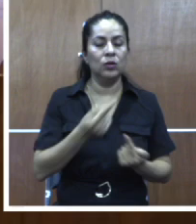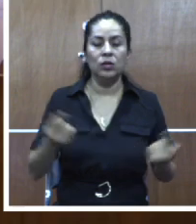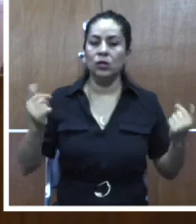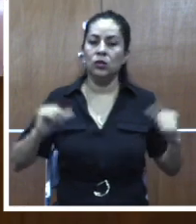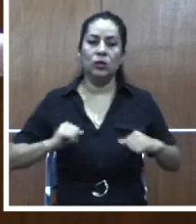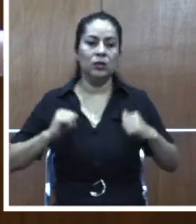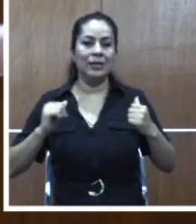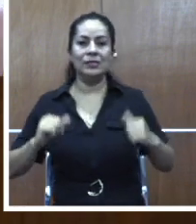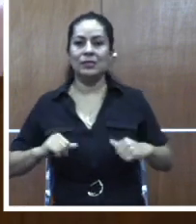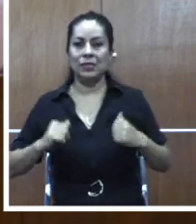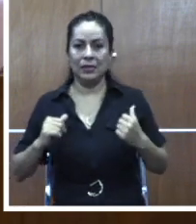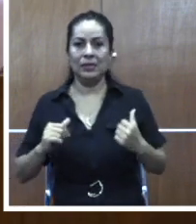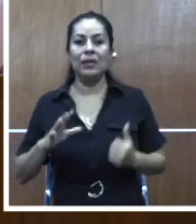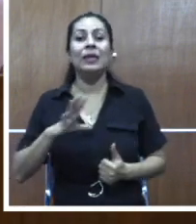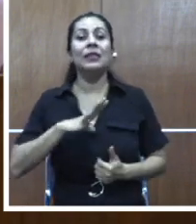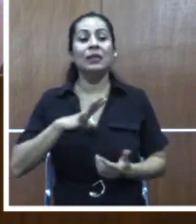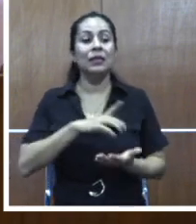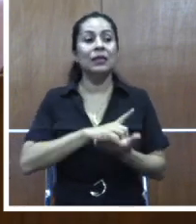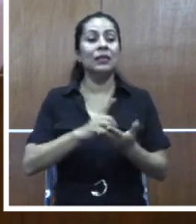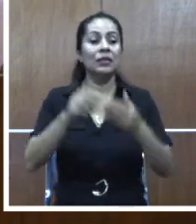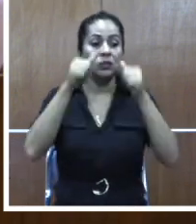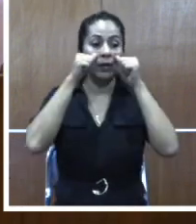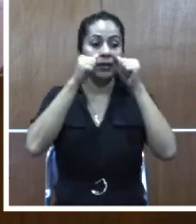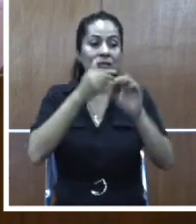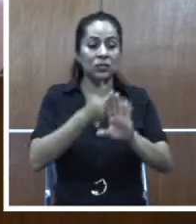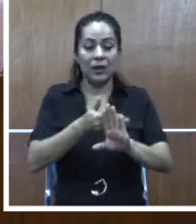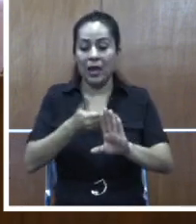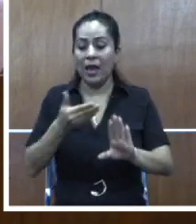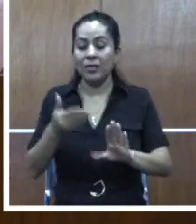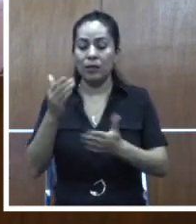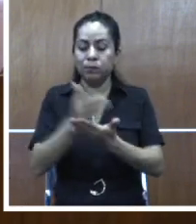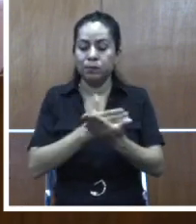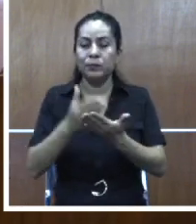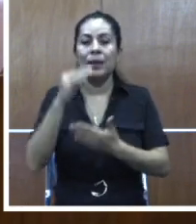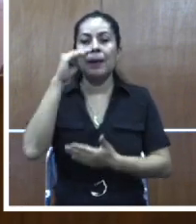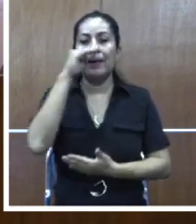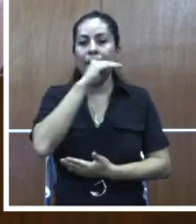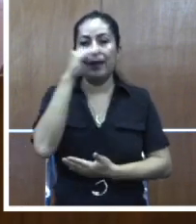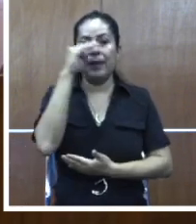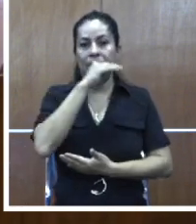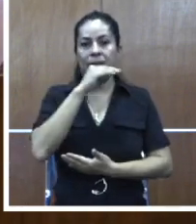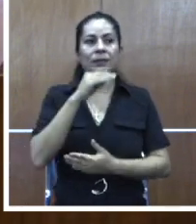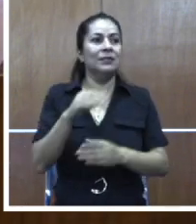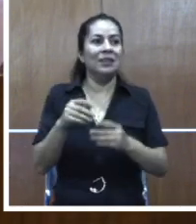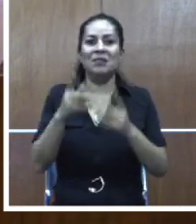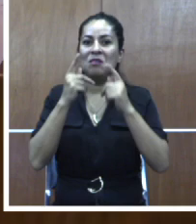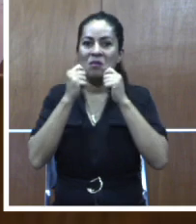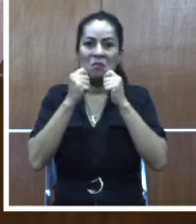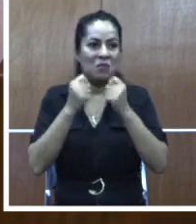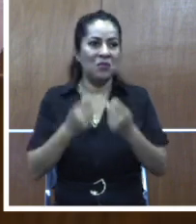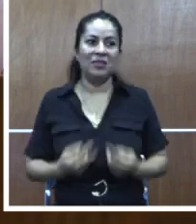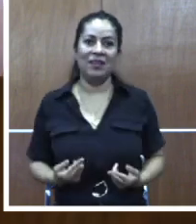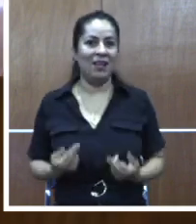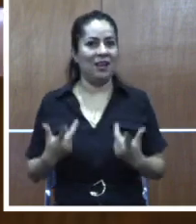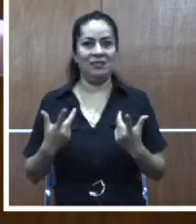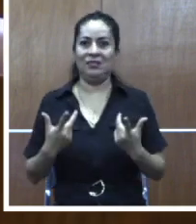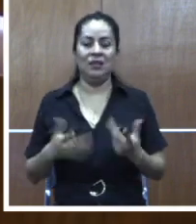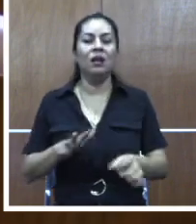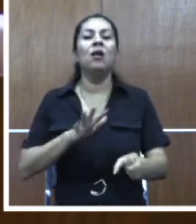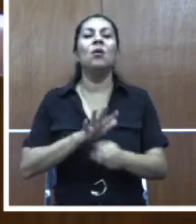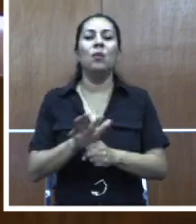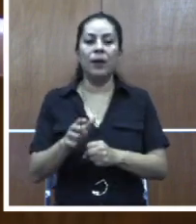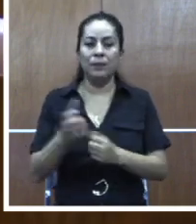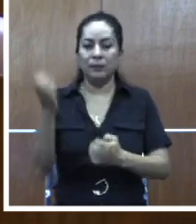y adolescente tiene derecho a la atención oportuna y tratamiento gratuito de cualquier tipo de cáncer,